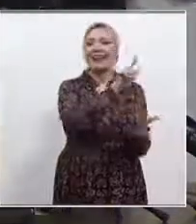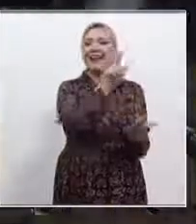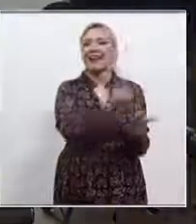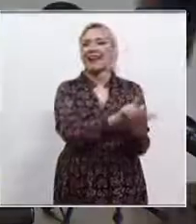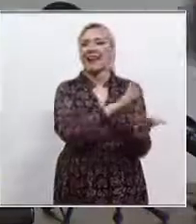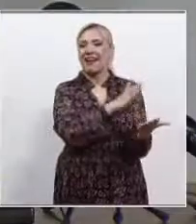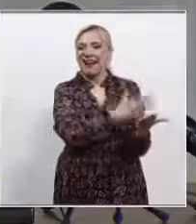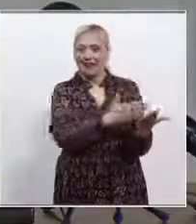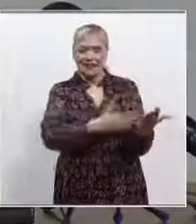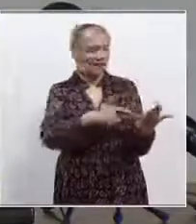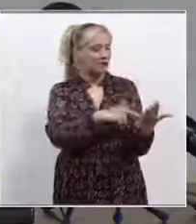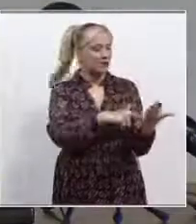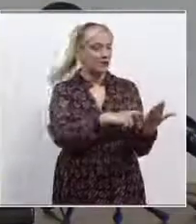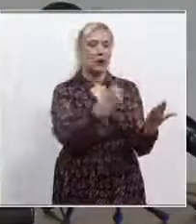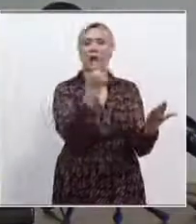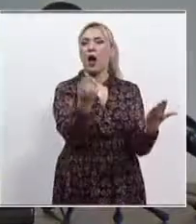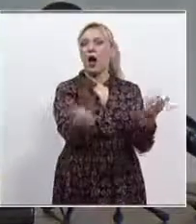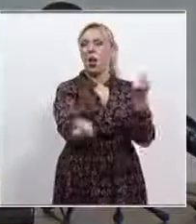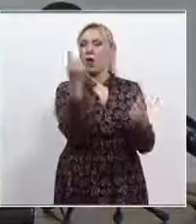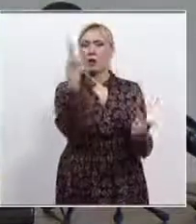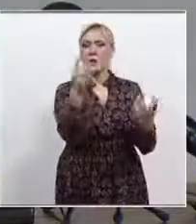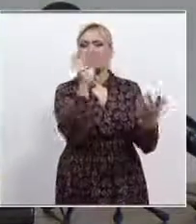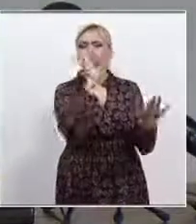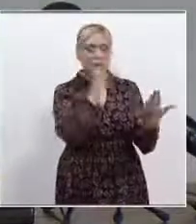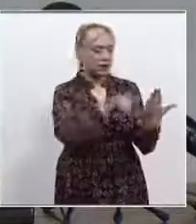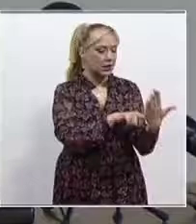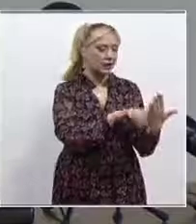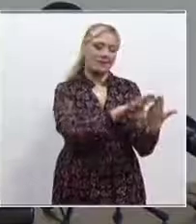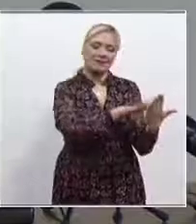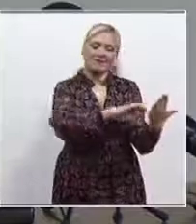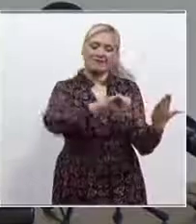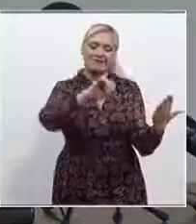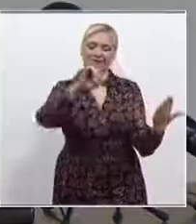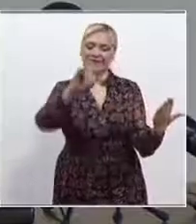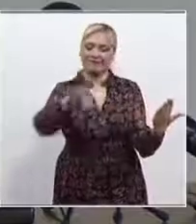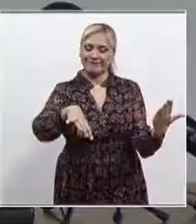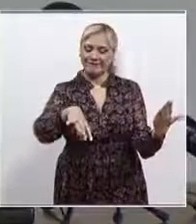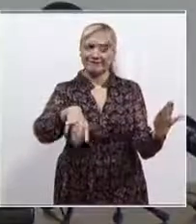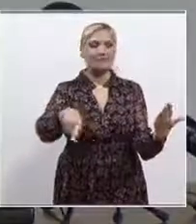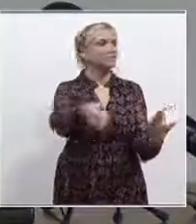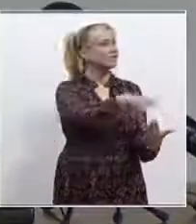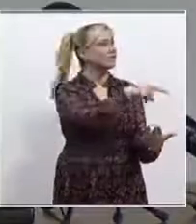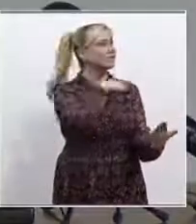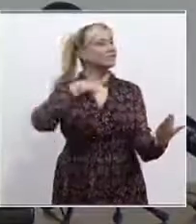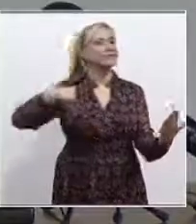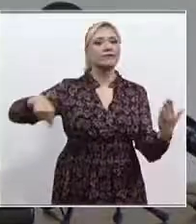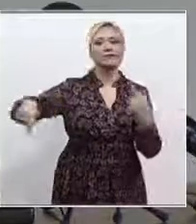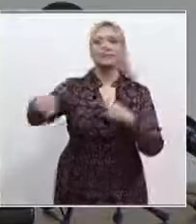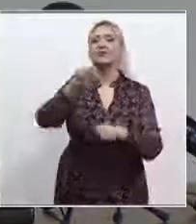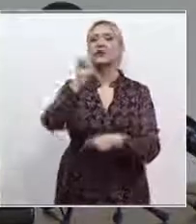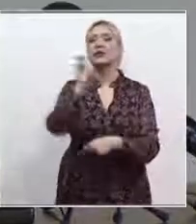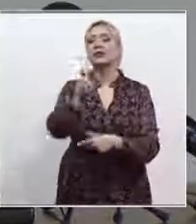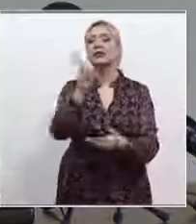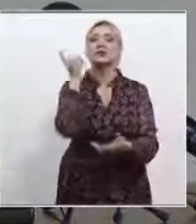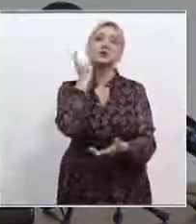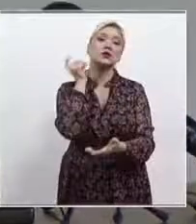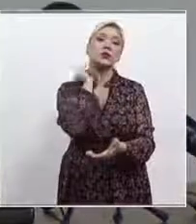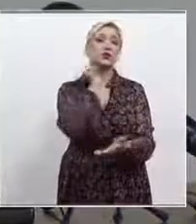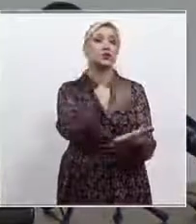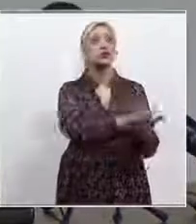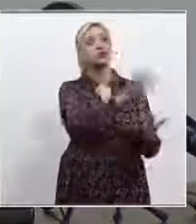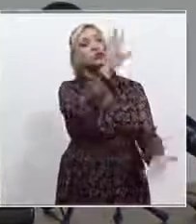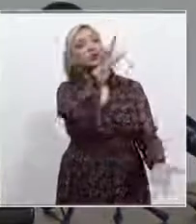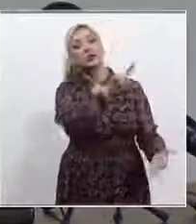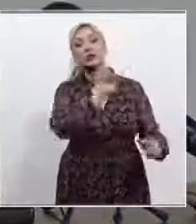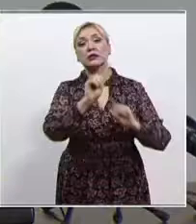jurídico una norma aprobada por la mayoría parlamentaria. A lo